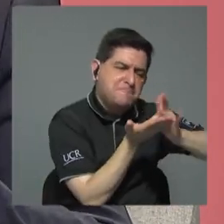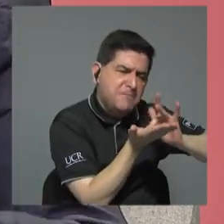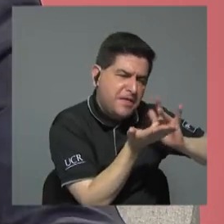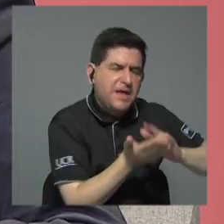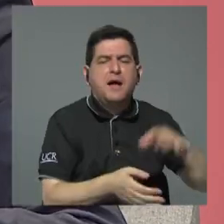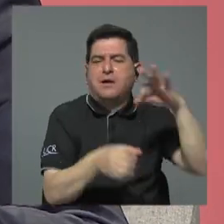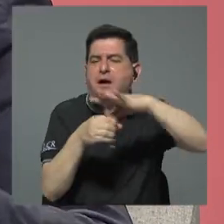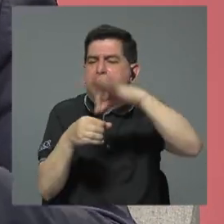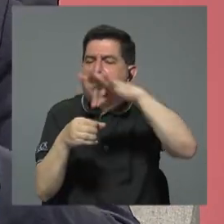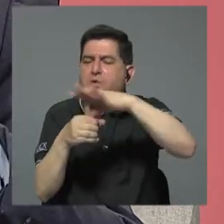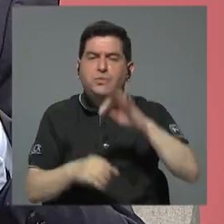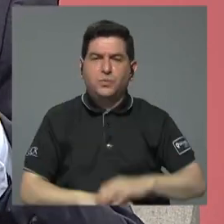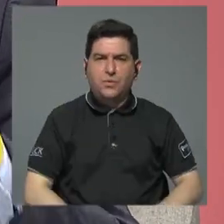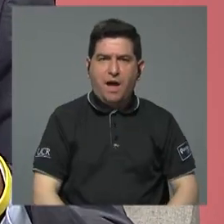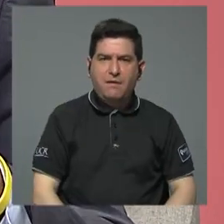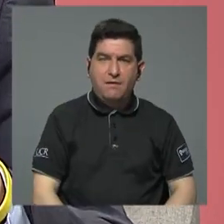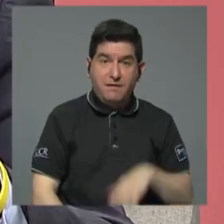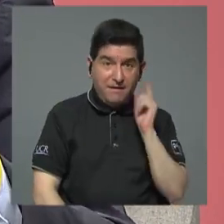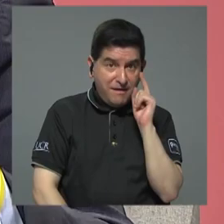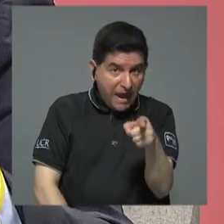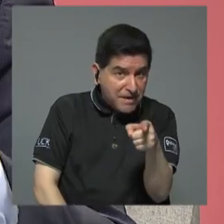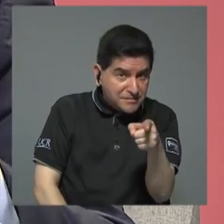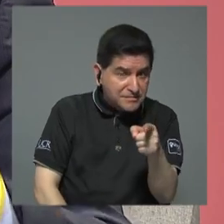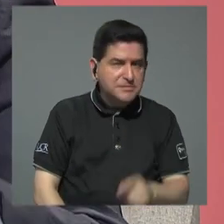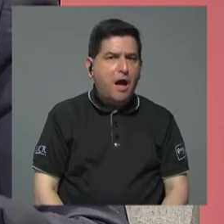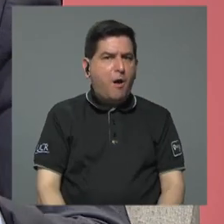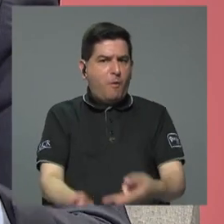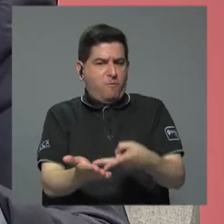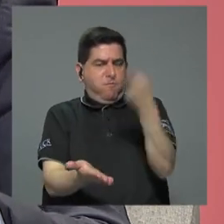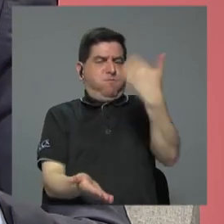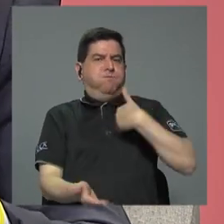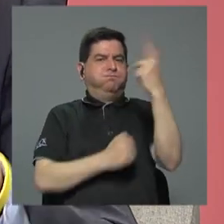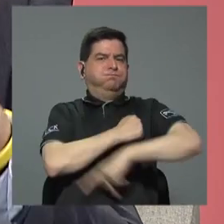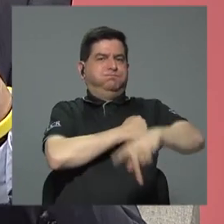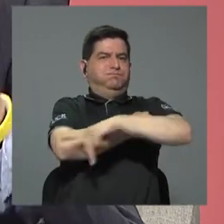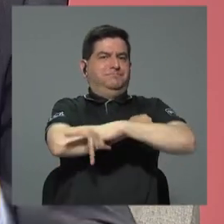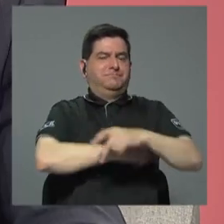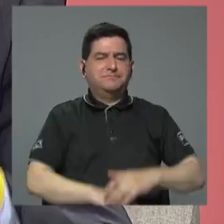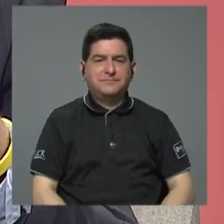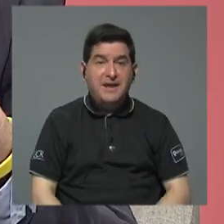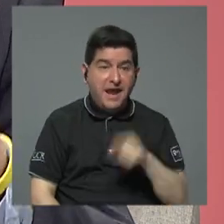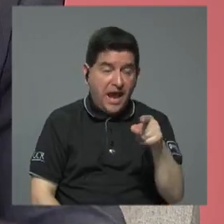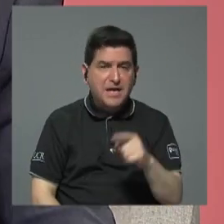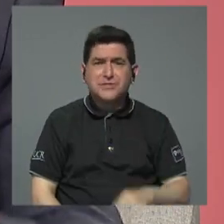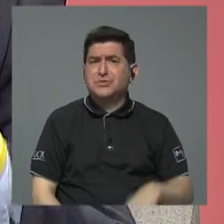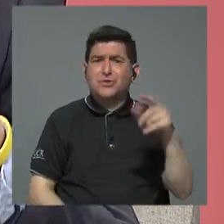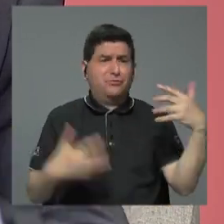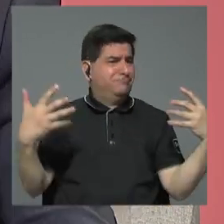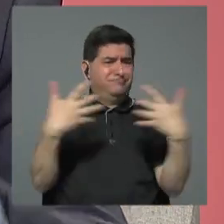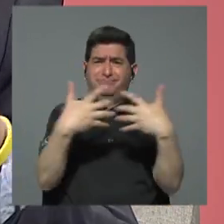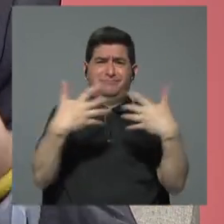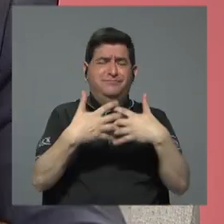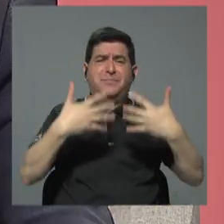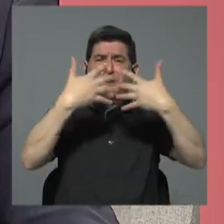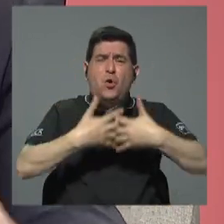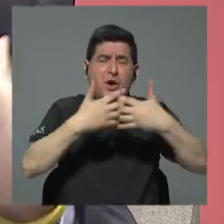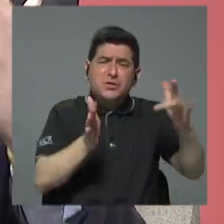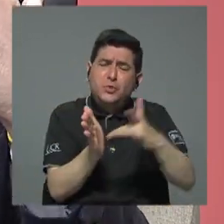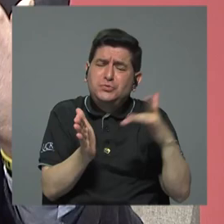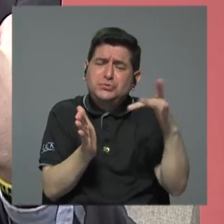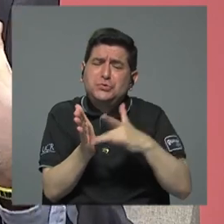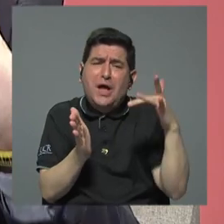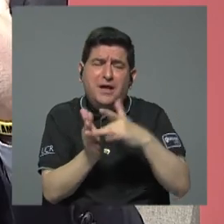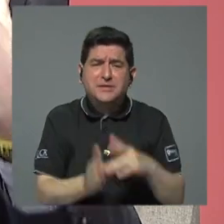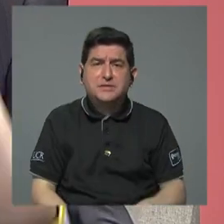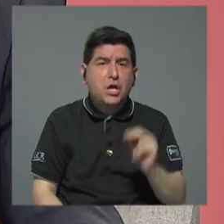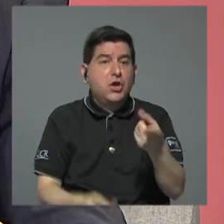para la agricultura. Esa es la gran riqueza que tiene este país, y eso es incompatible con industrias extractivas. No